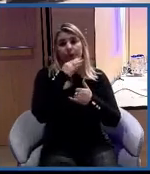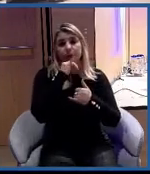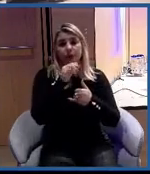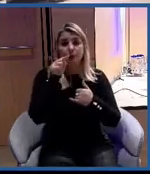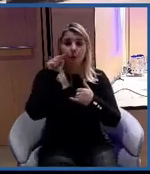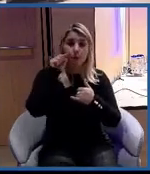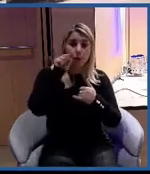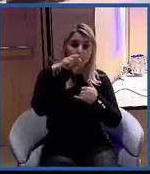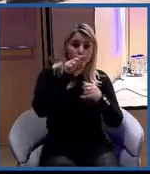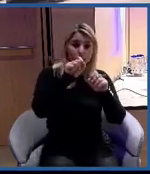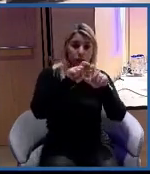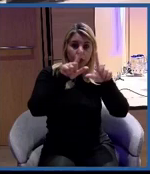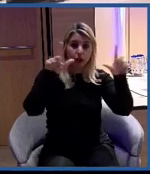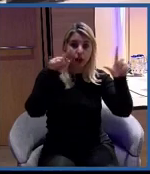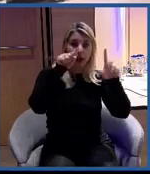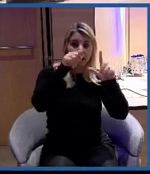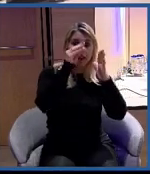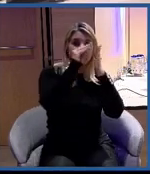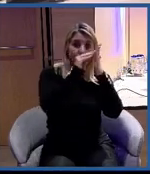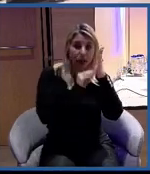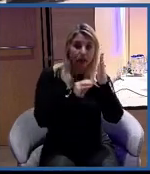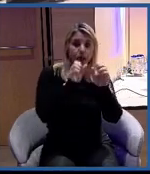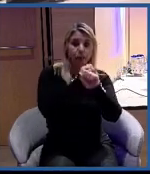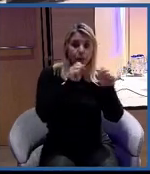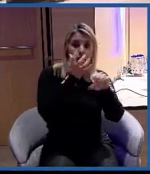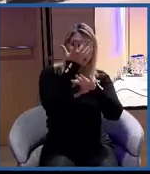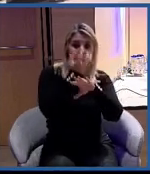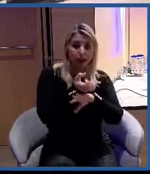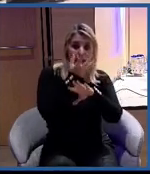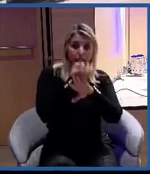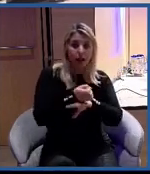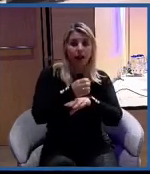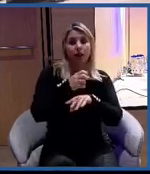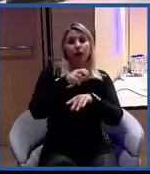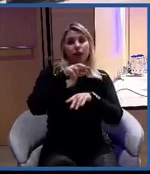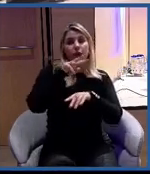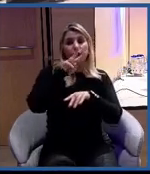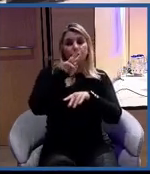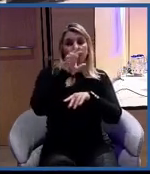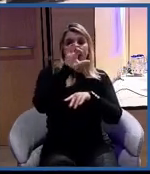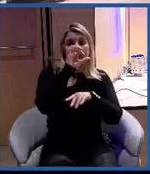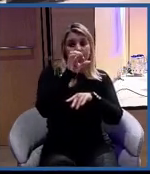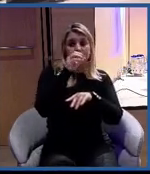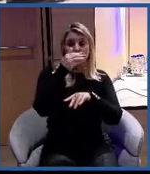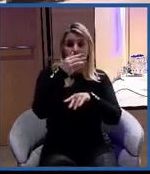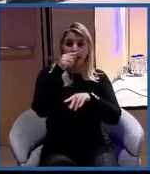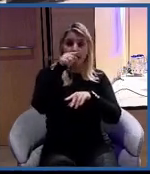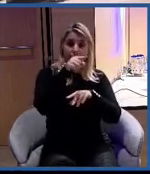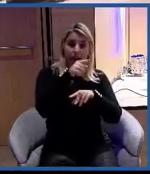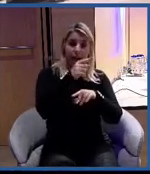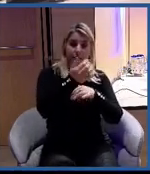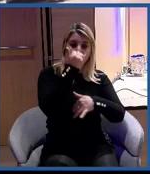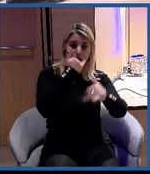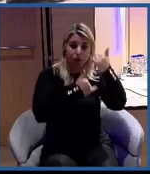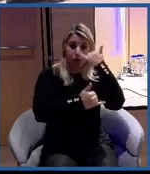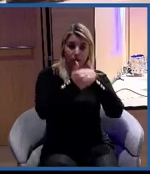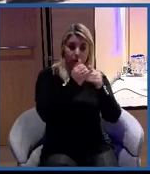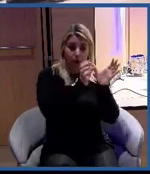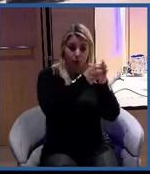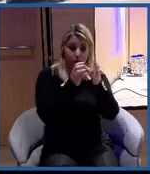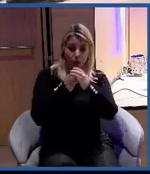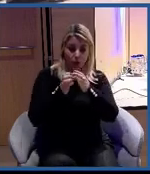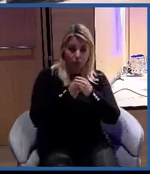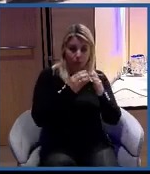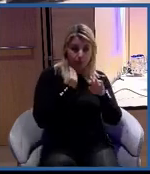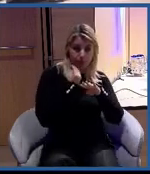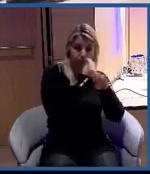botoncito que dice datos pueden descargar dos cb uno con toda la información de de las candidaturas y